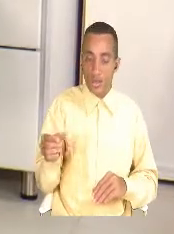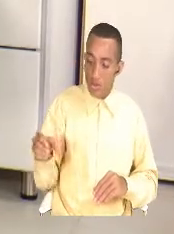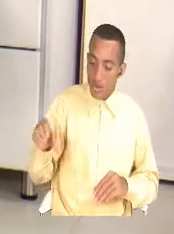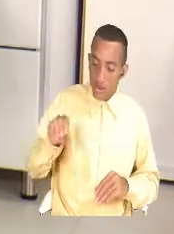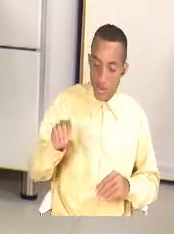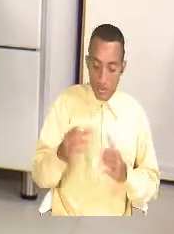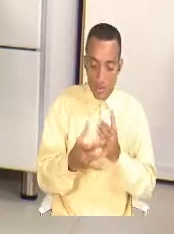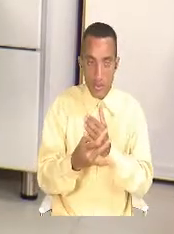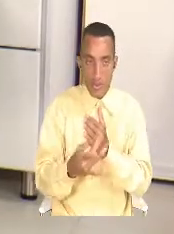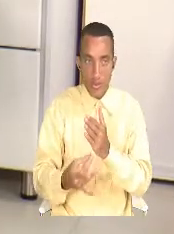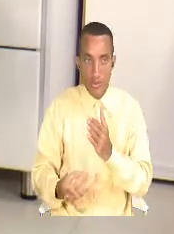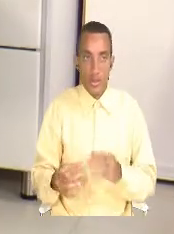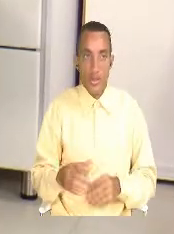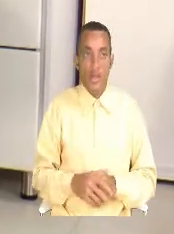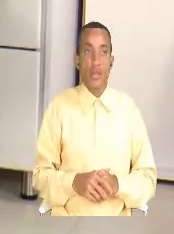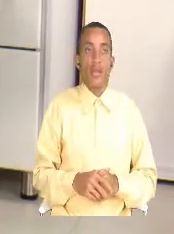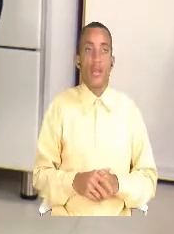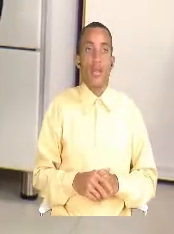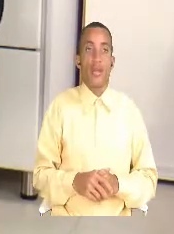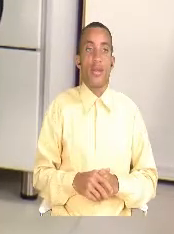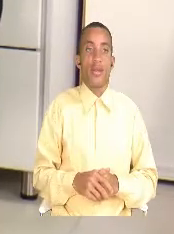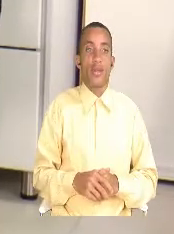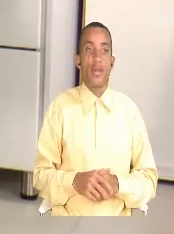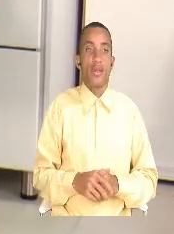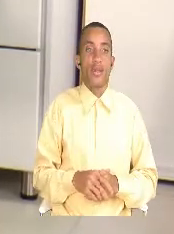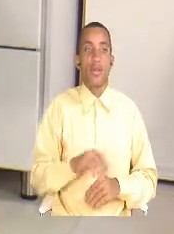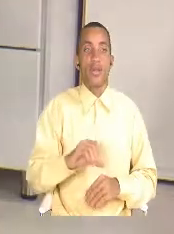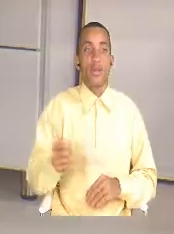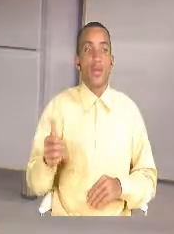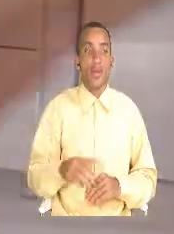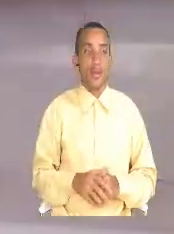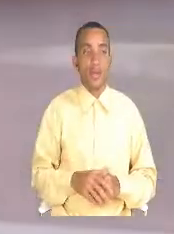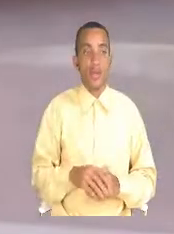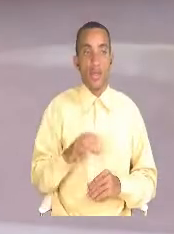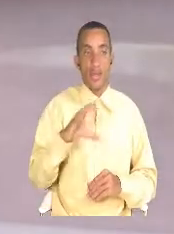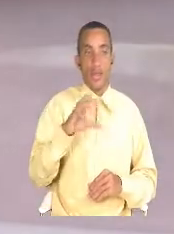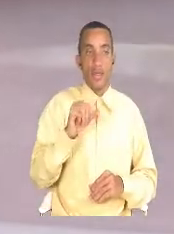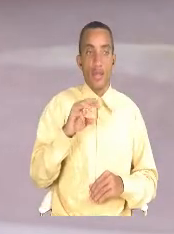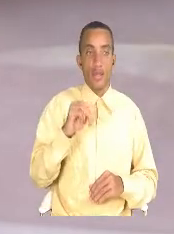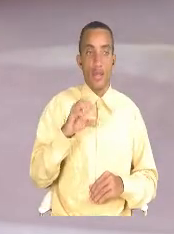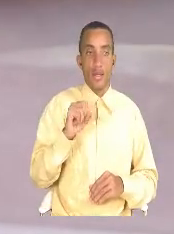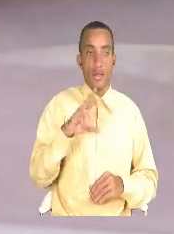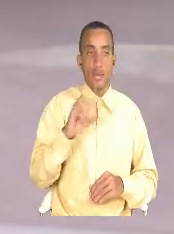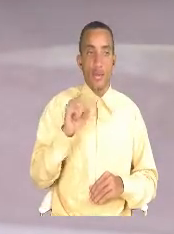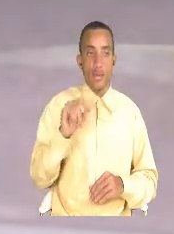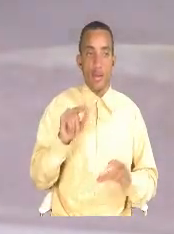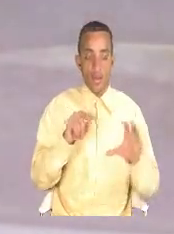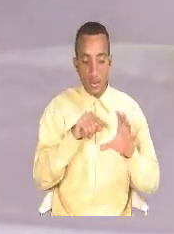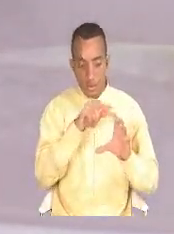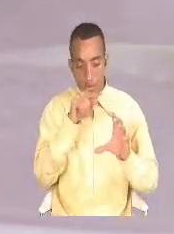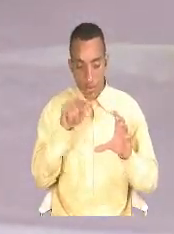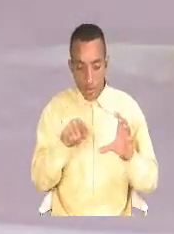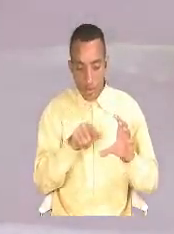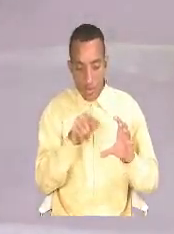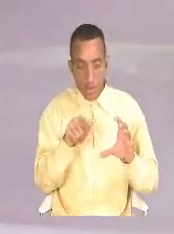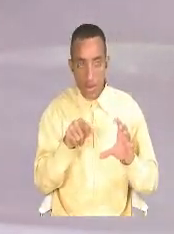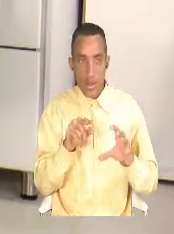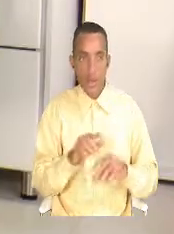de aceite y voy a adicionar los camarones, que es la cocción más larga que vamos a tener en esta receta.